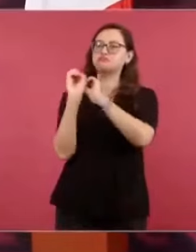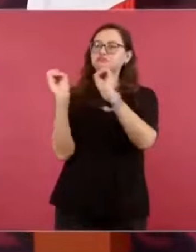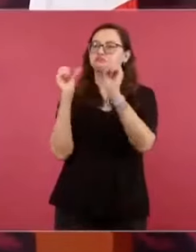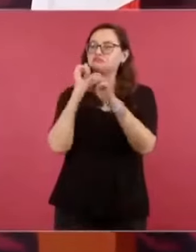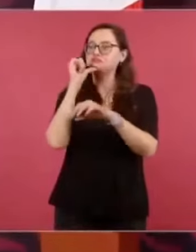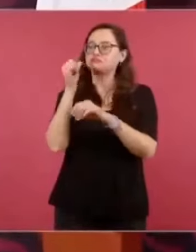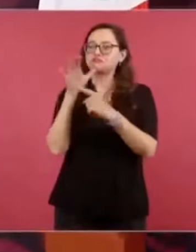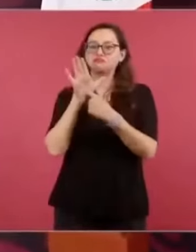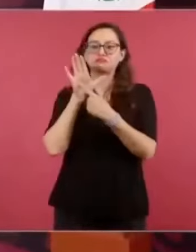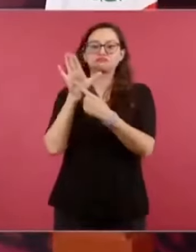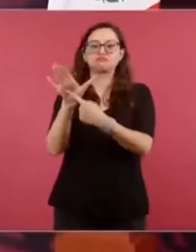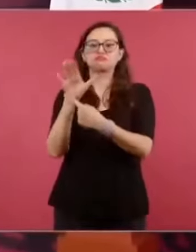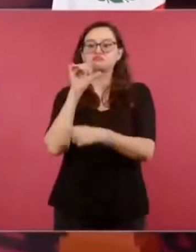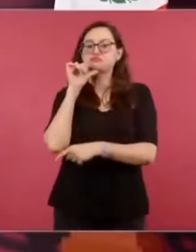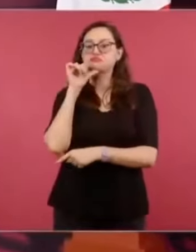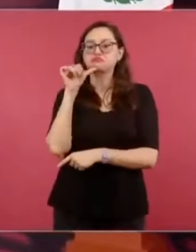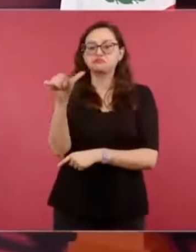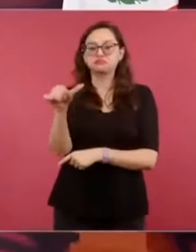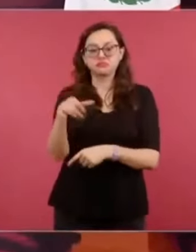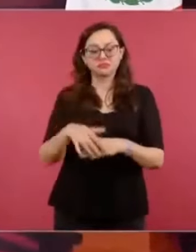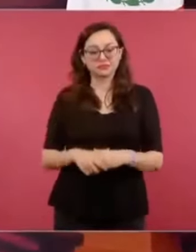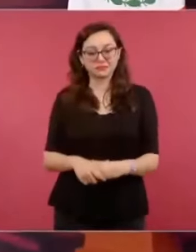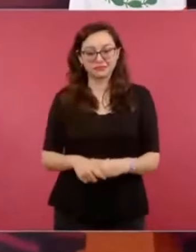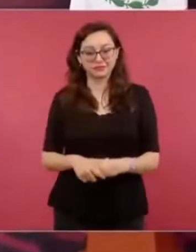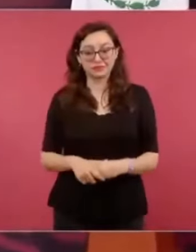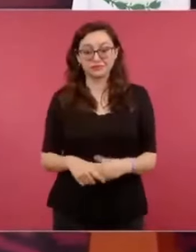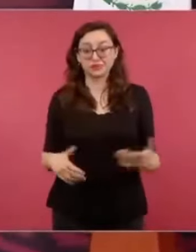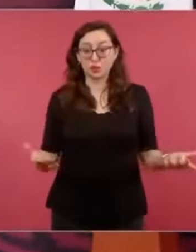que dicen más que mil